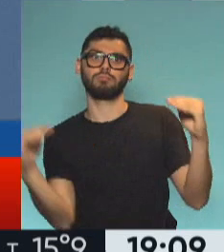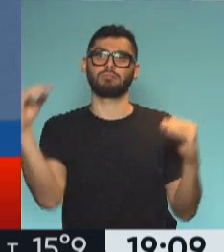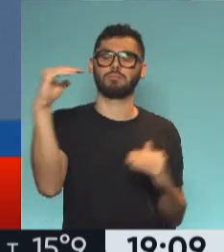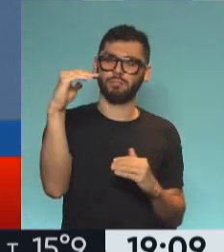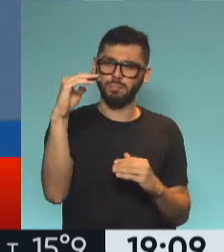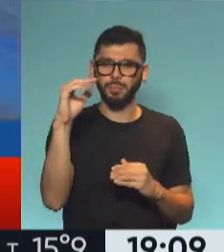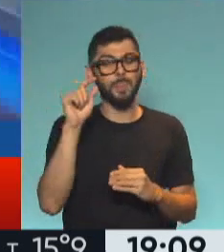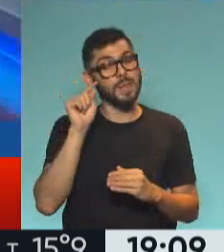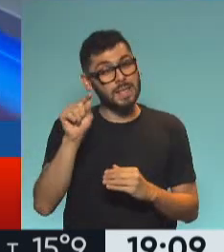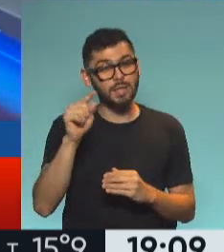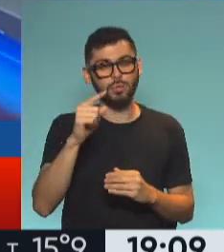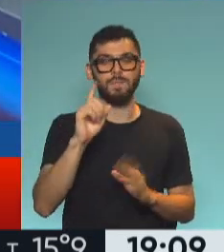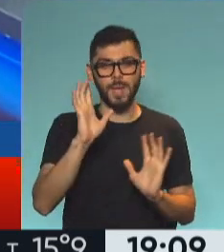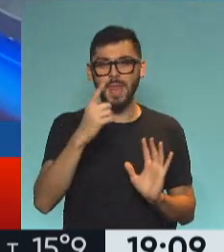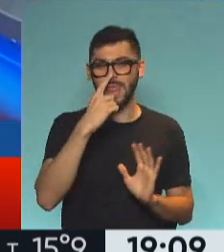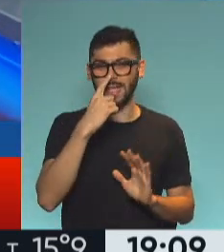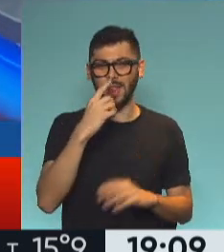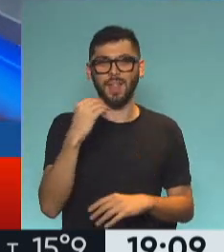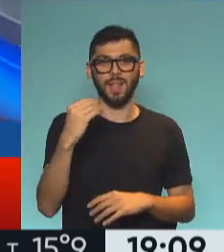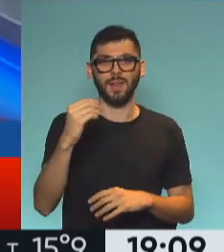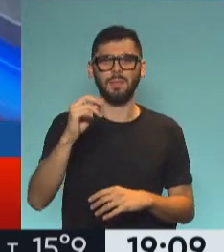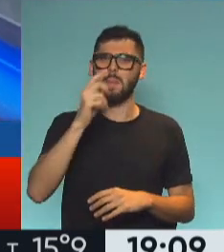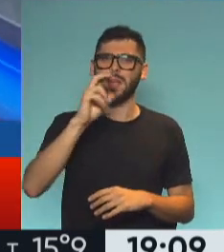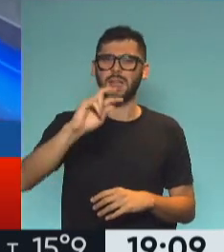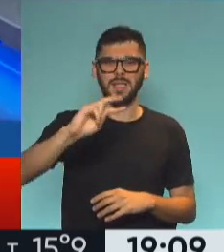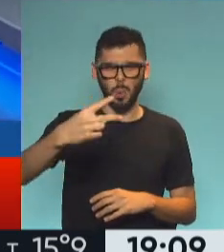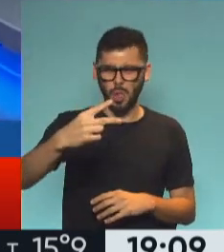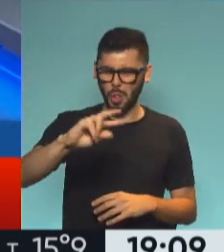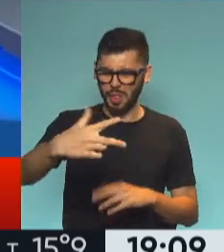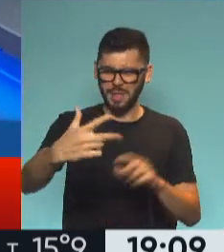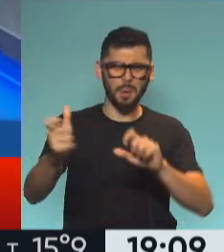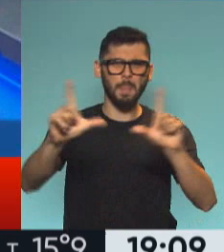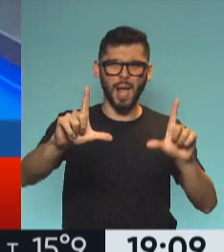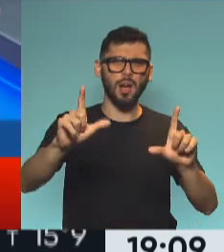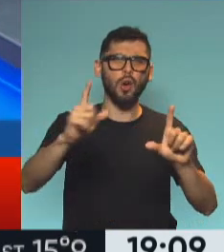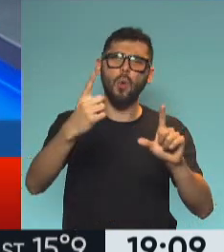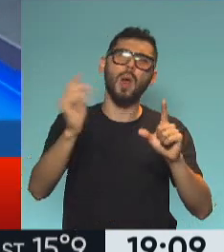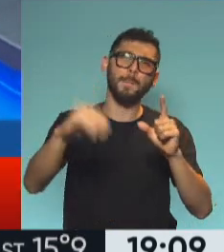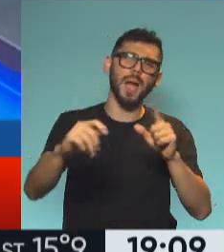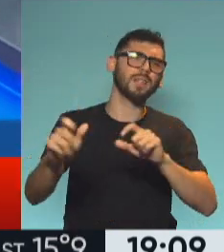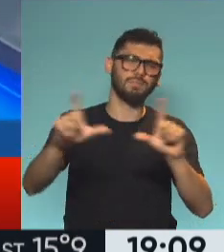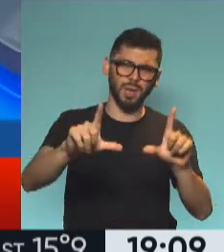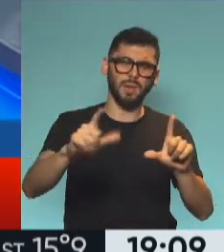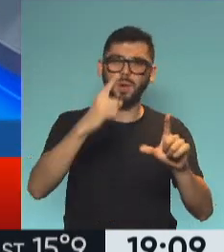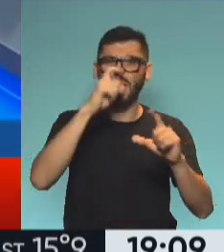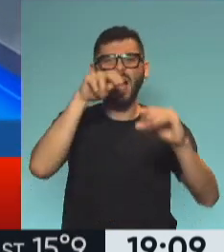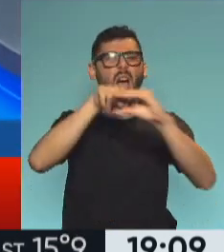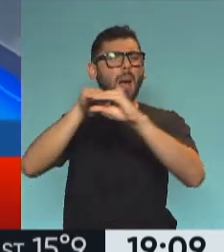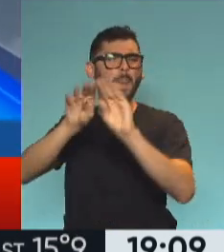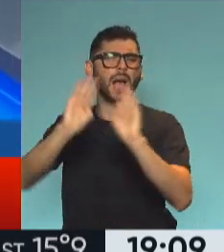lo interesante es la tercera, creo que es, o la segunda placa, bueno, que tengo. Tengo otra plaquita para mostrarles cómo estamos con las camas, porque